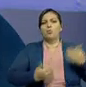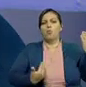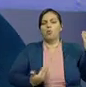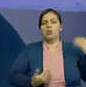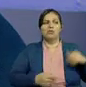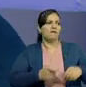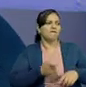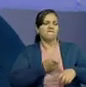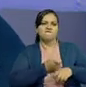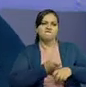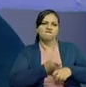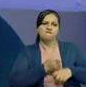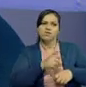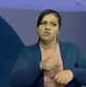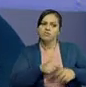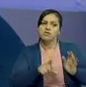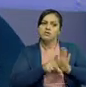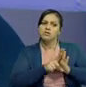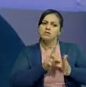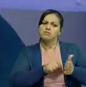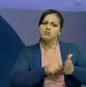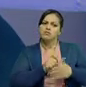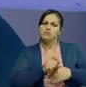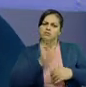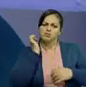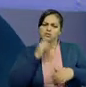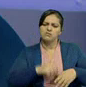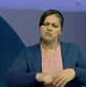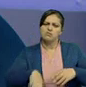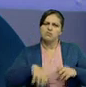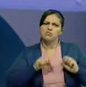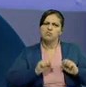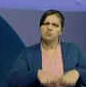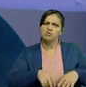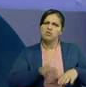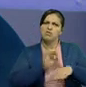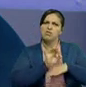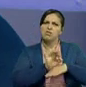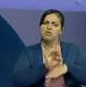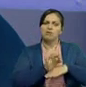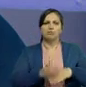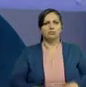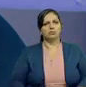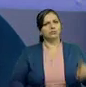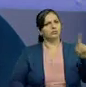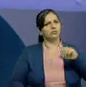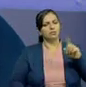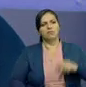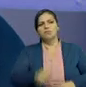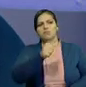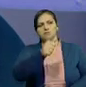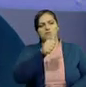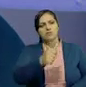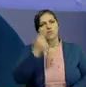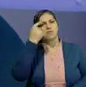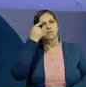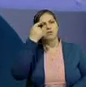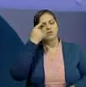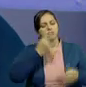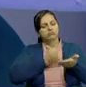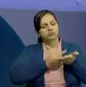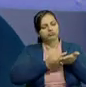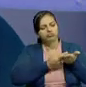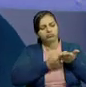toda conveniencia, que sea un voto consciente, o sea, que estén al tanto de todo lo que significa las implicaciones